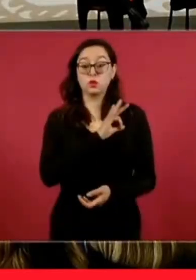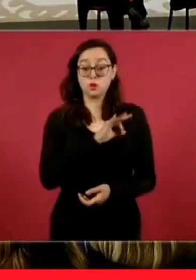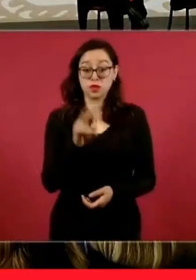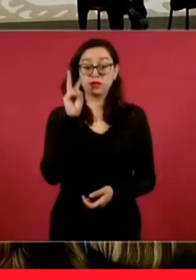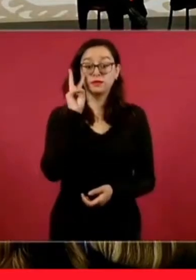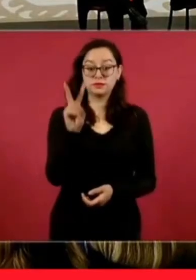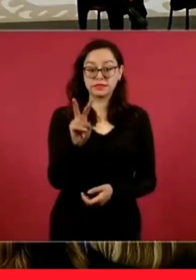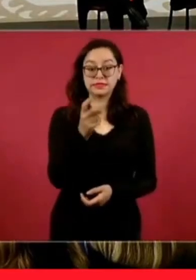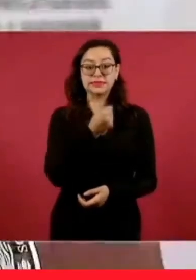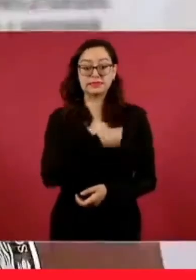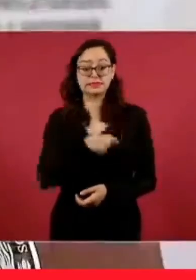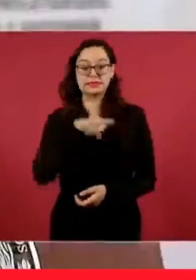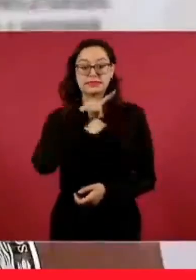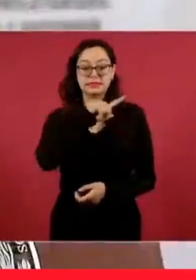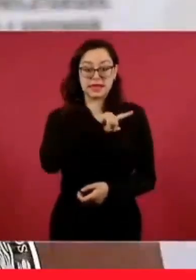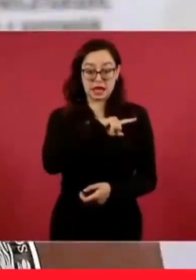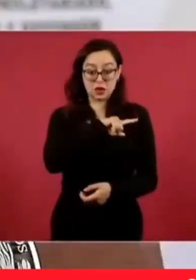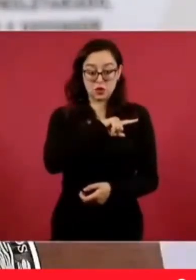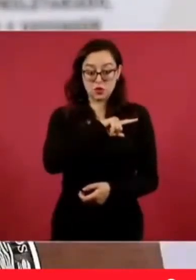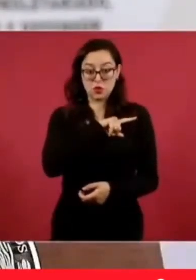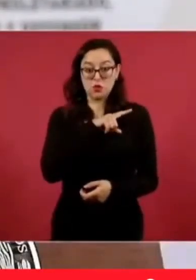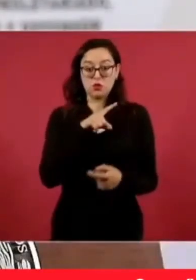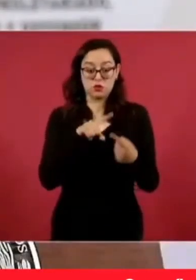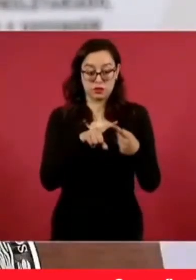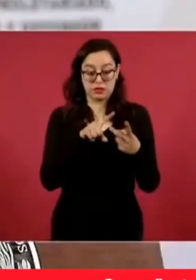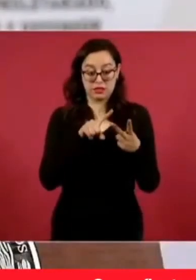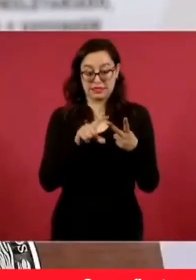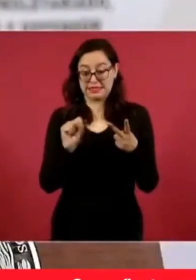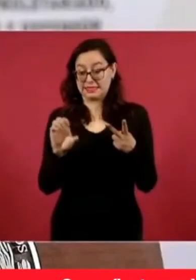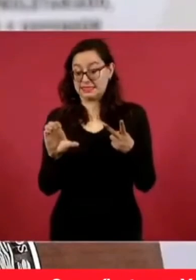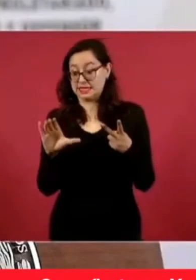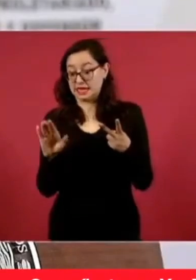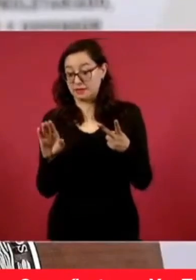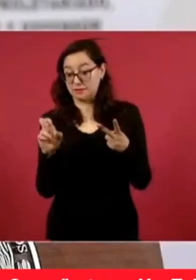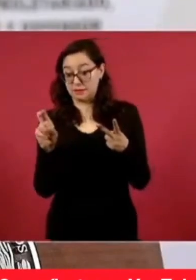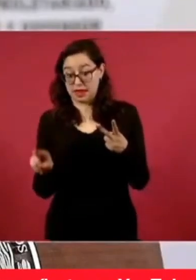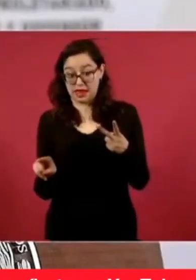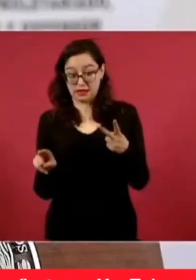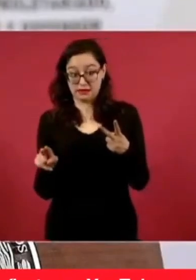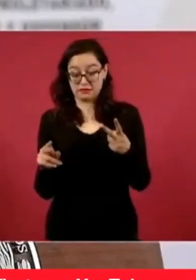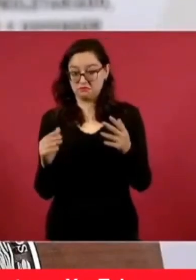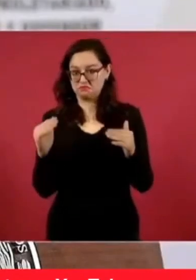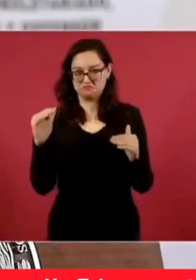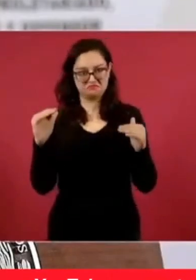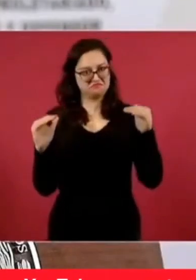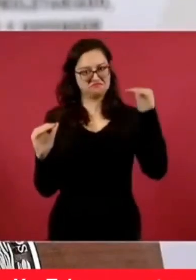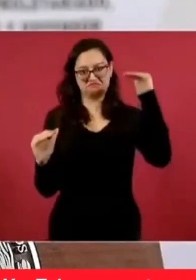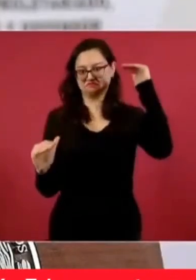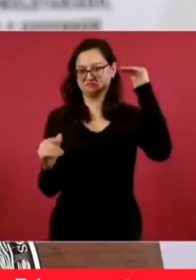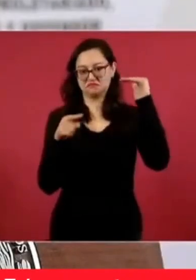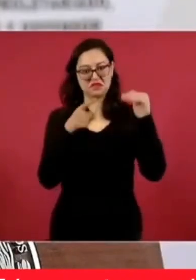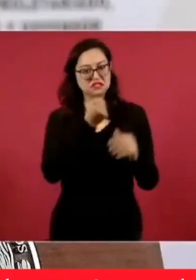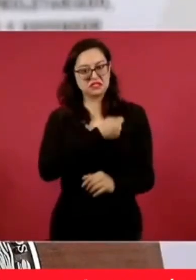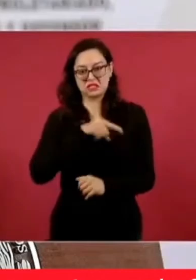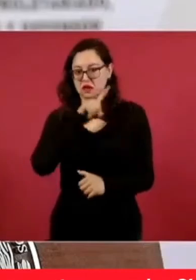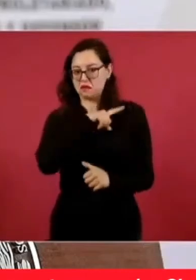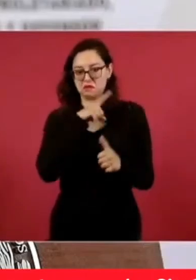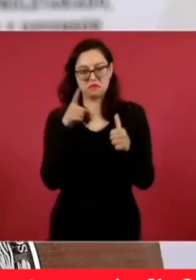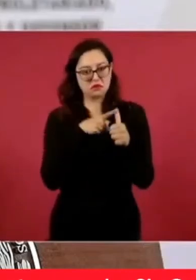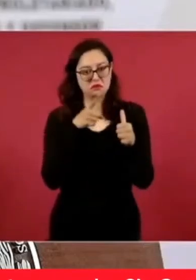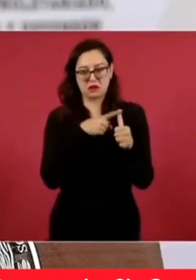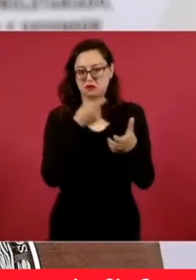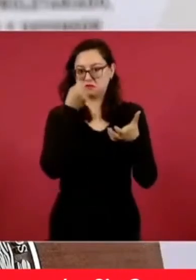siempre está por encima del gasto de bienestar. Ahora, la Secretaría de Bienestar cuenta